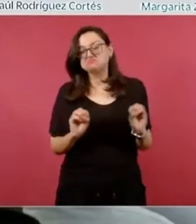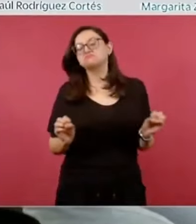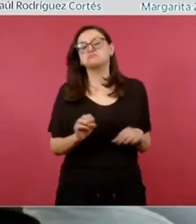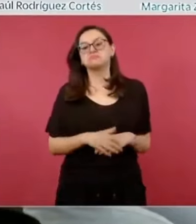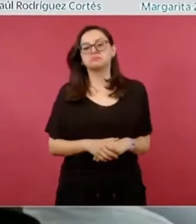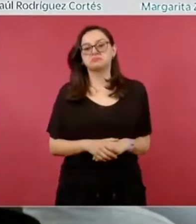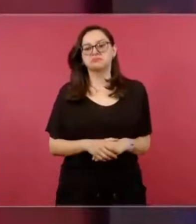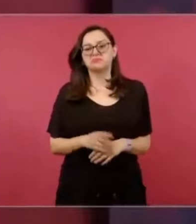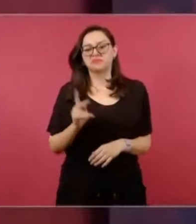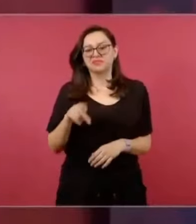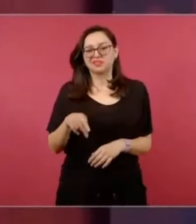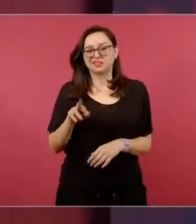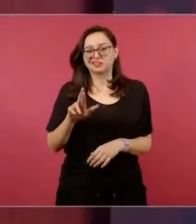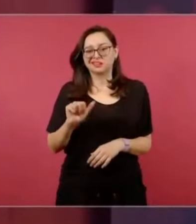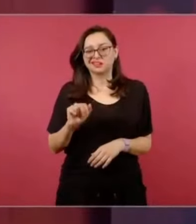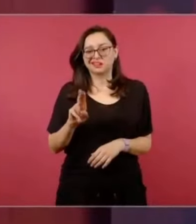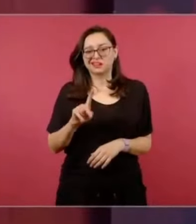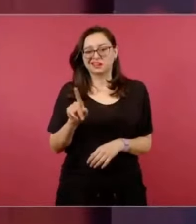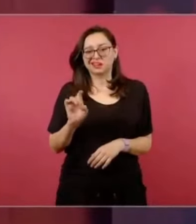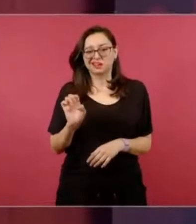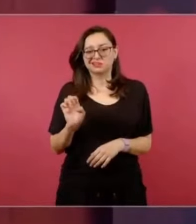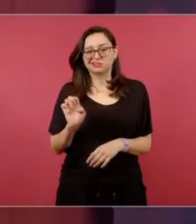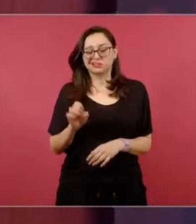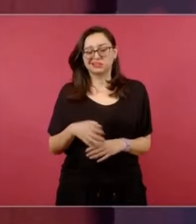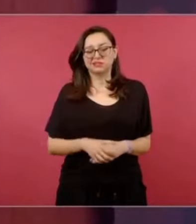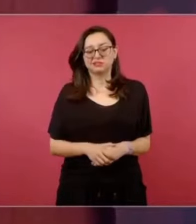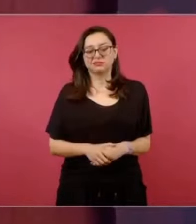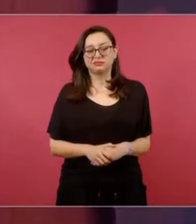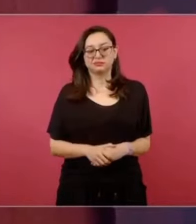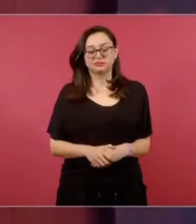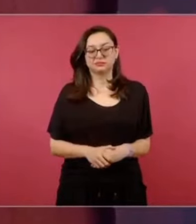Mario Maldonado, que es periodista de hoy. No lo identifico.